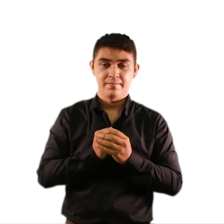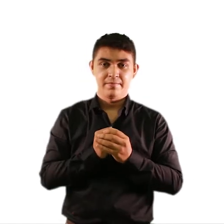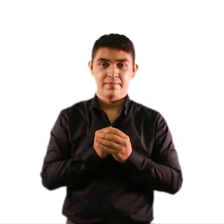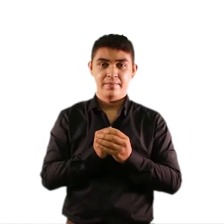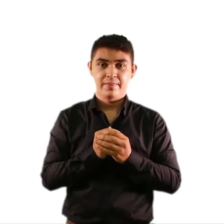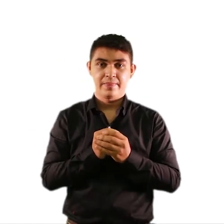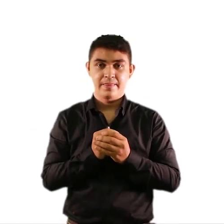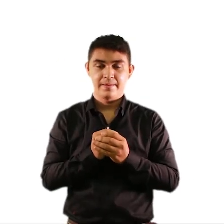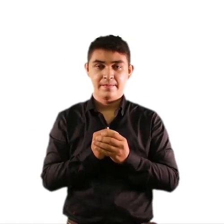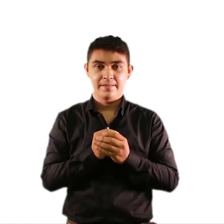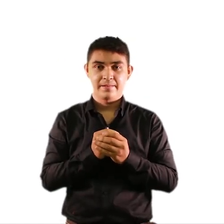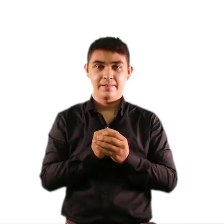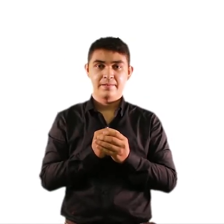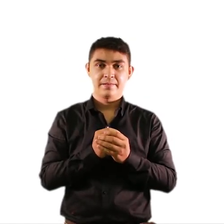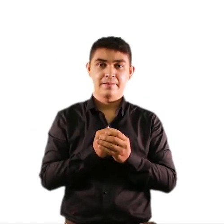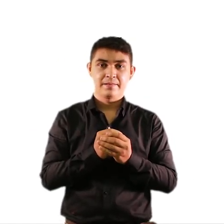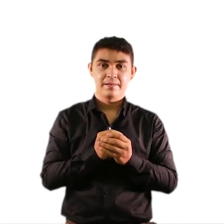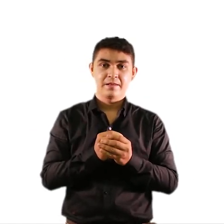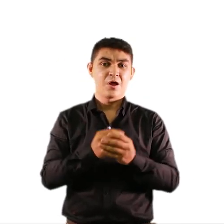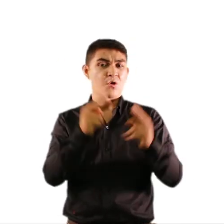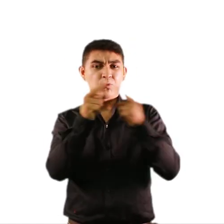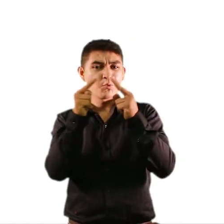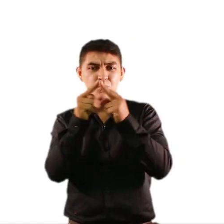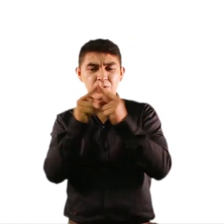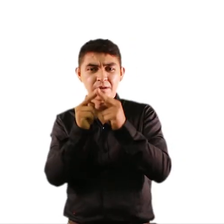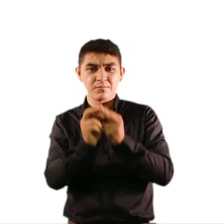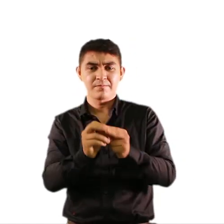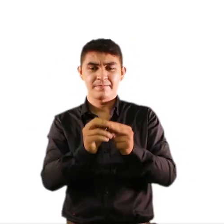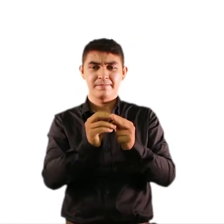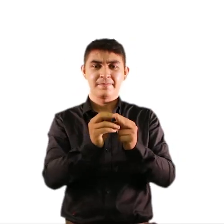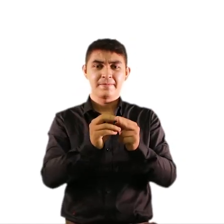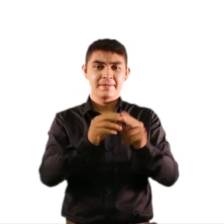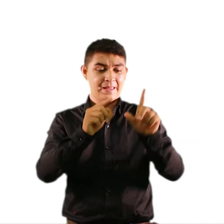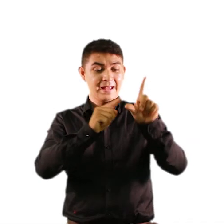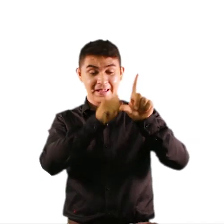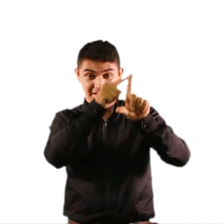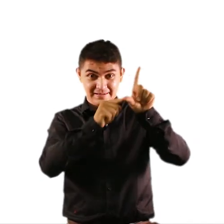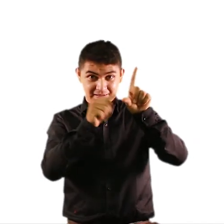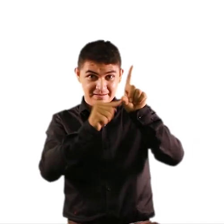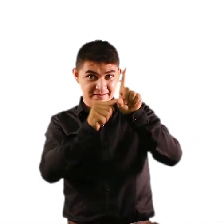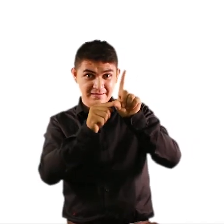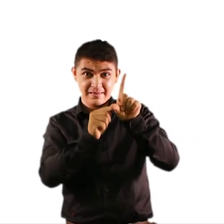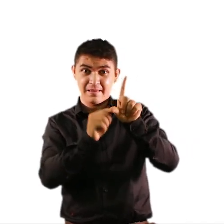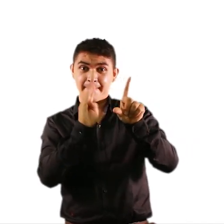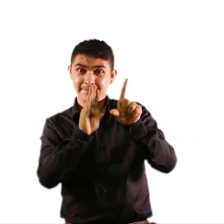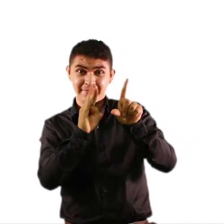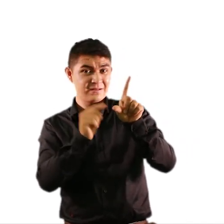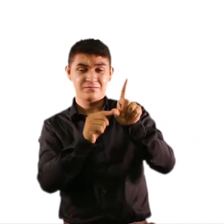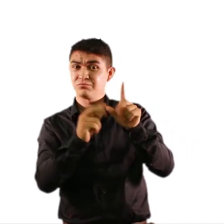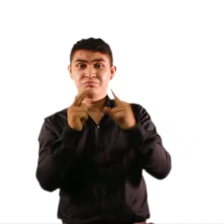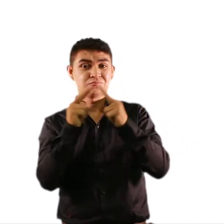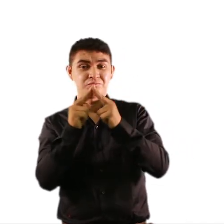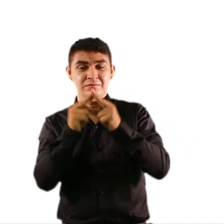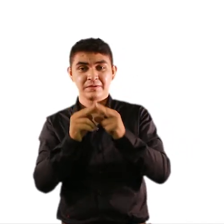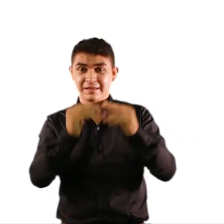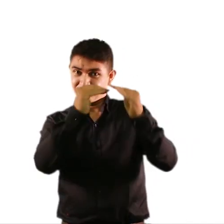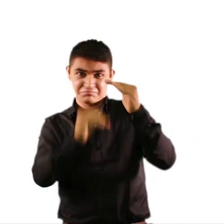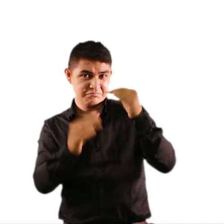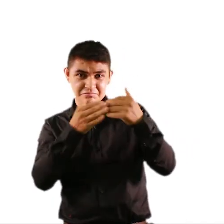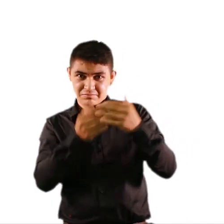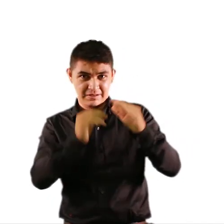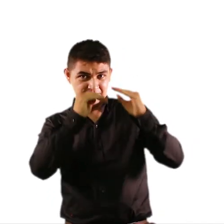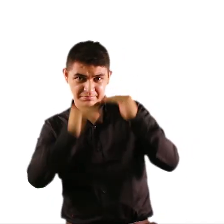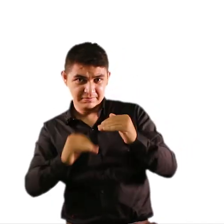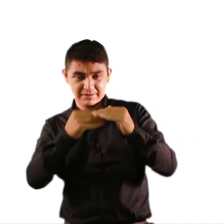Como no conocemos cateto b, se baja tal cual y vamos a agrupar a un lado